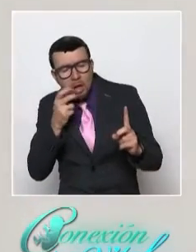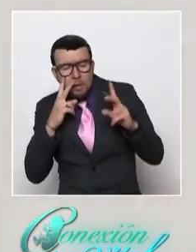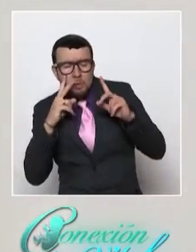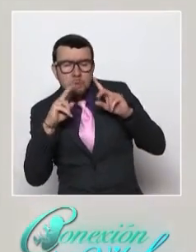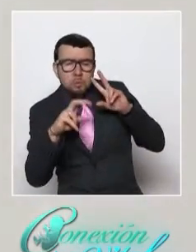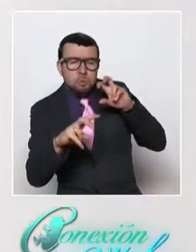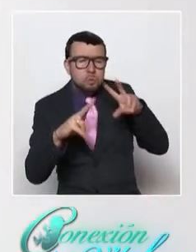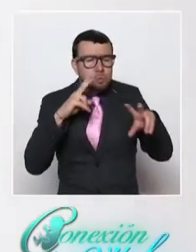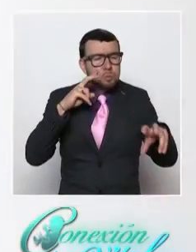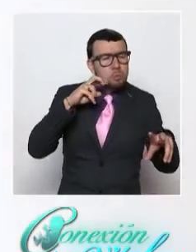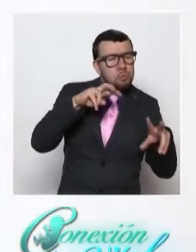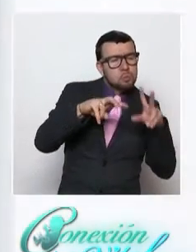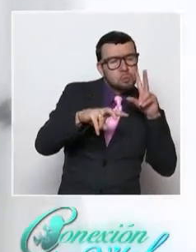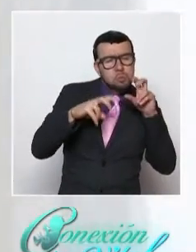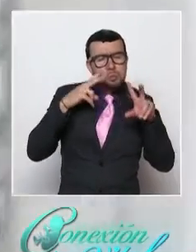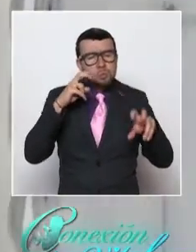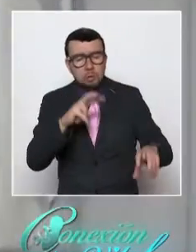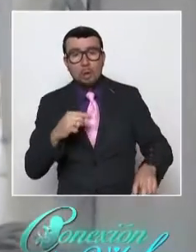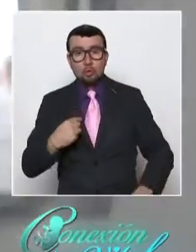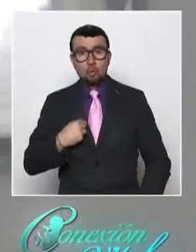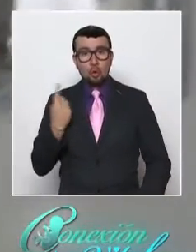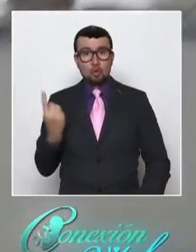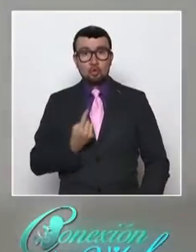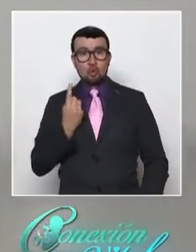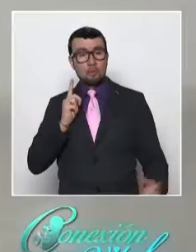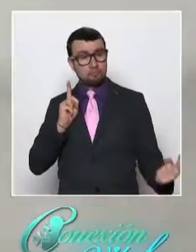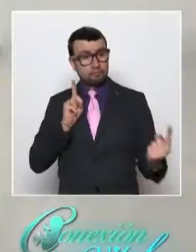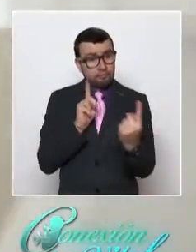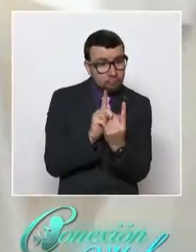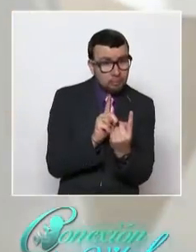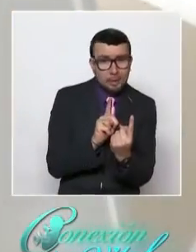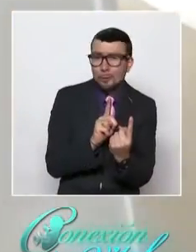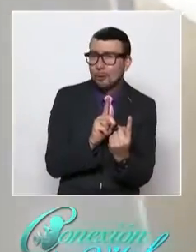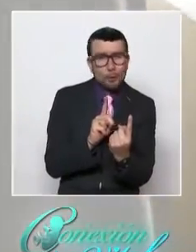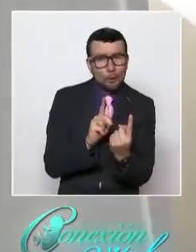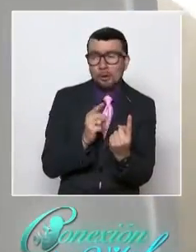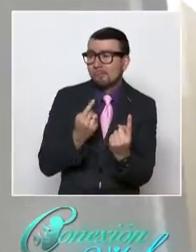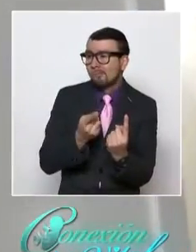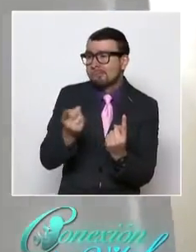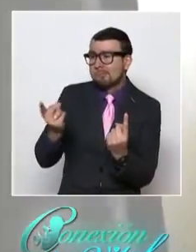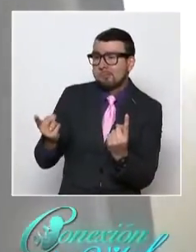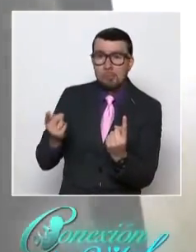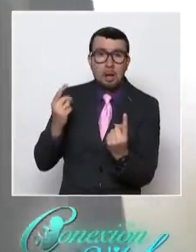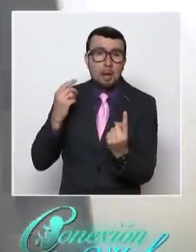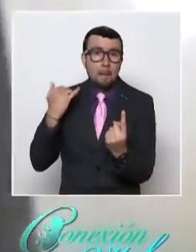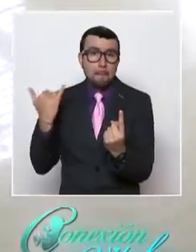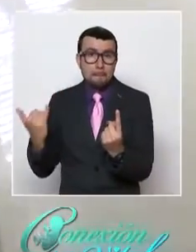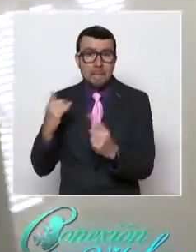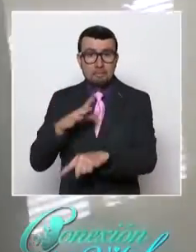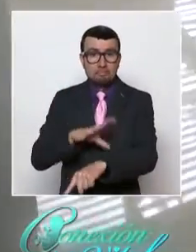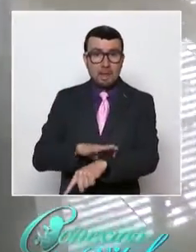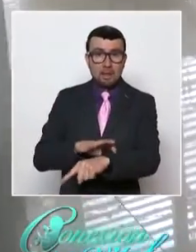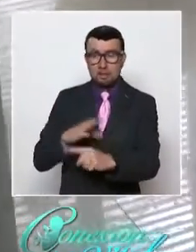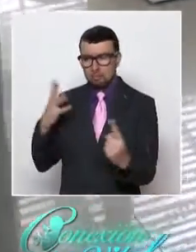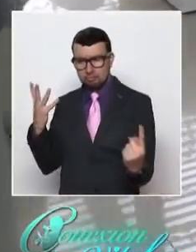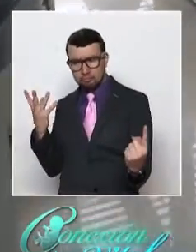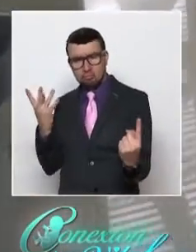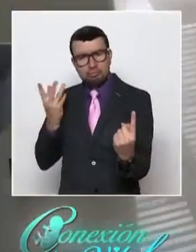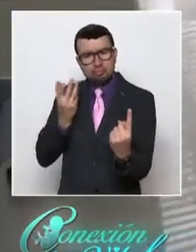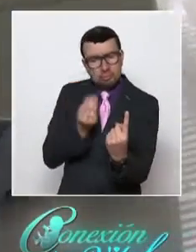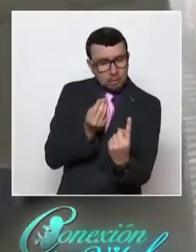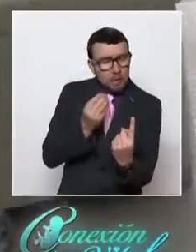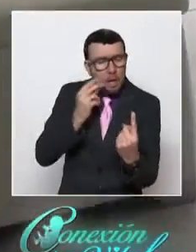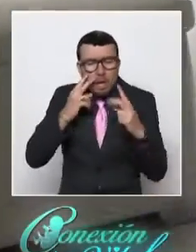siempre lo veo con más médicos. Y nosotros en este ambiente lo que pretendemos es que la